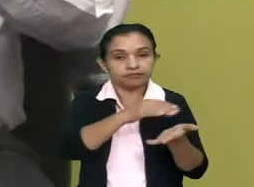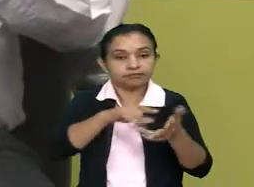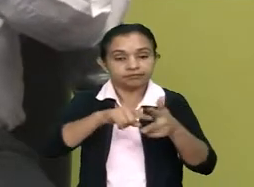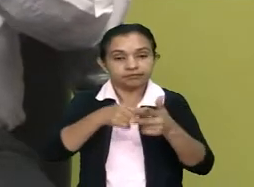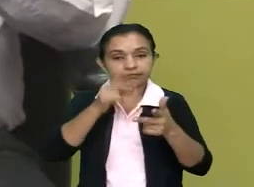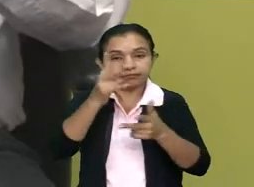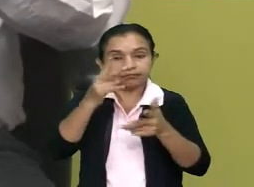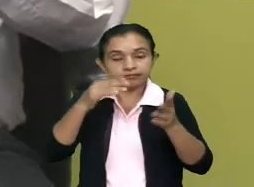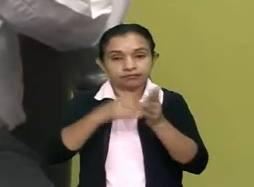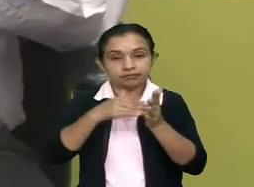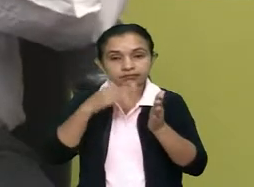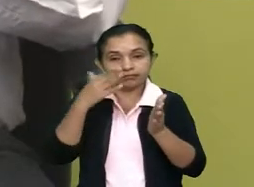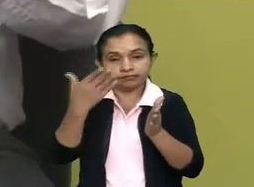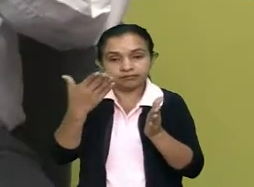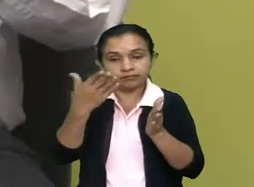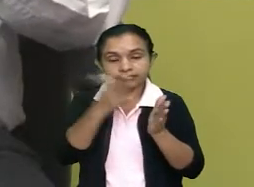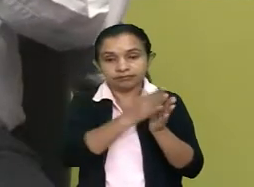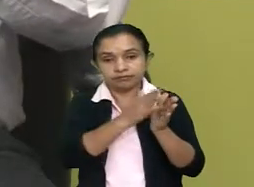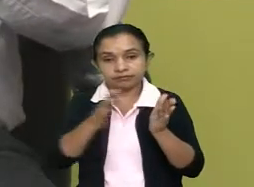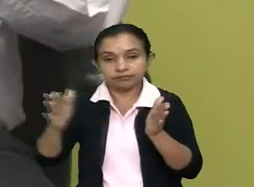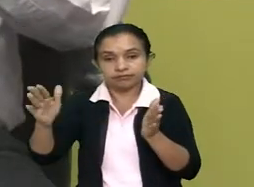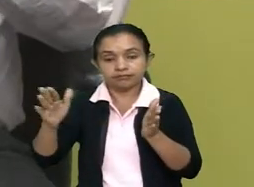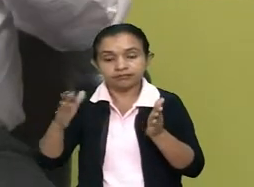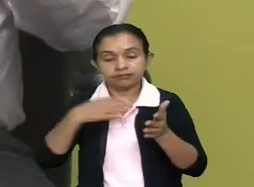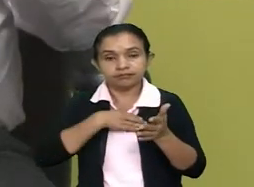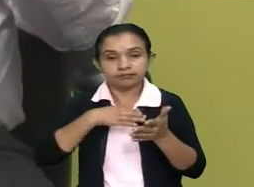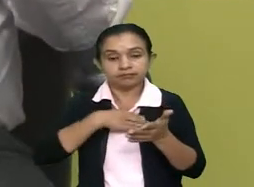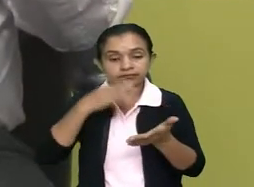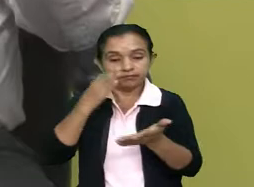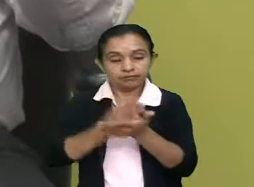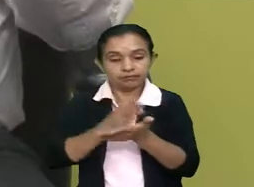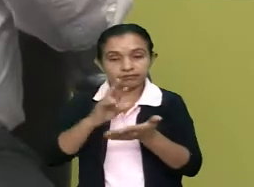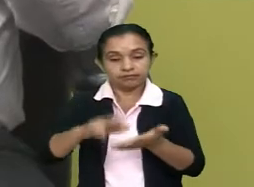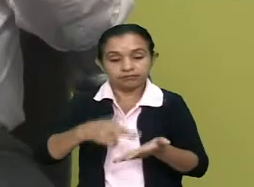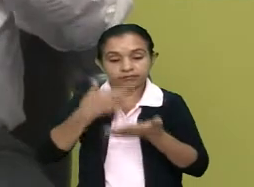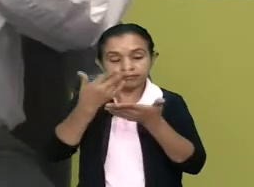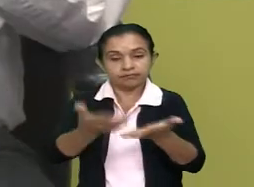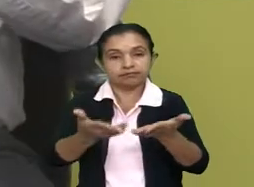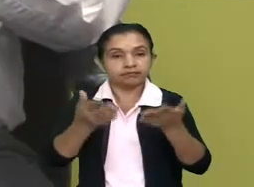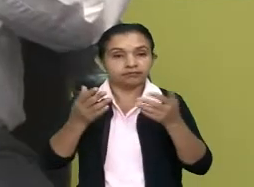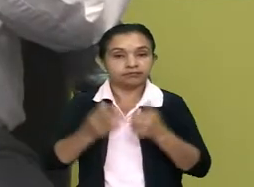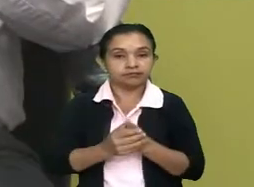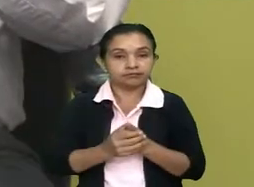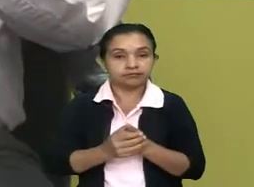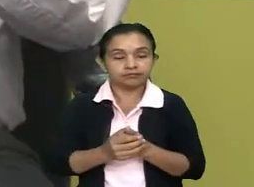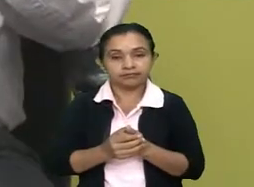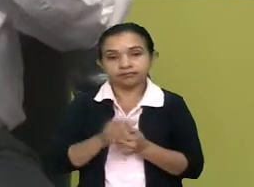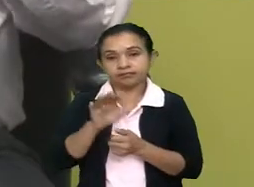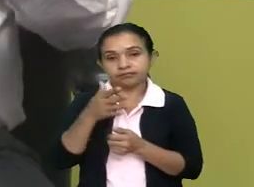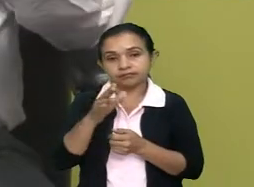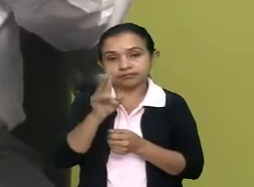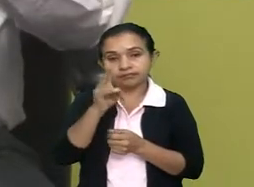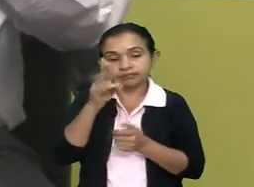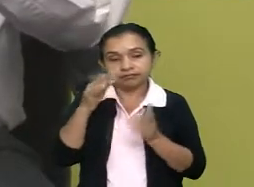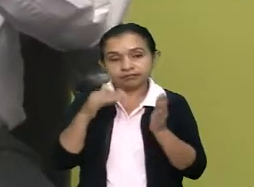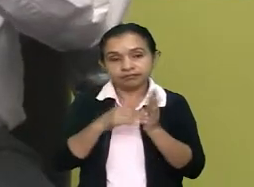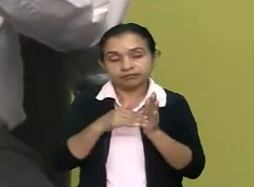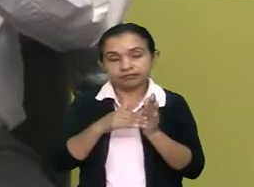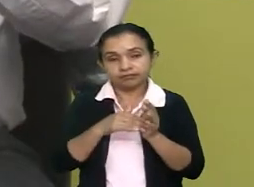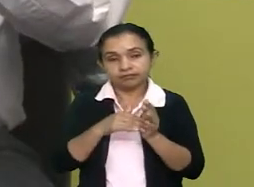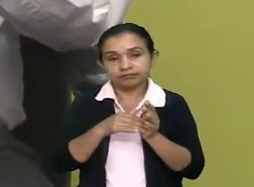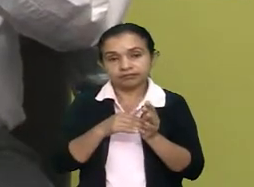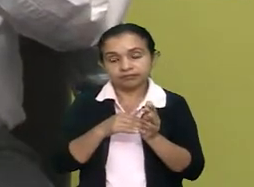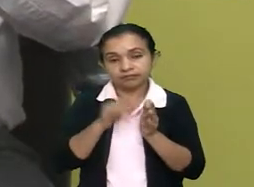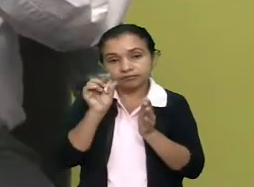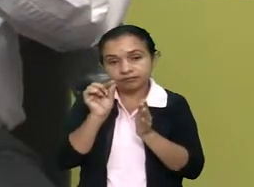de 2009 entonces alcanzamos el 100% donación voluntaria empezamos a crecer en donación voluntaria alrededor de después del 2000 tenemos un